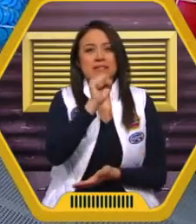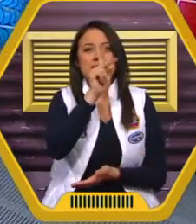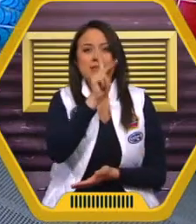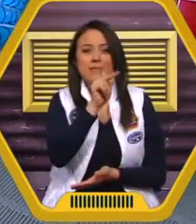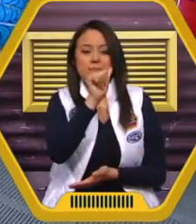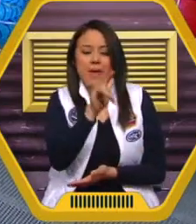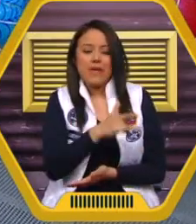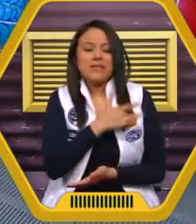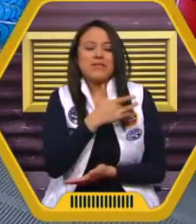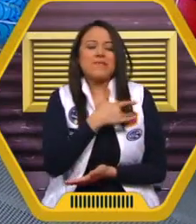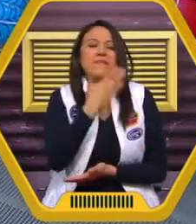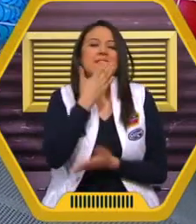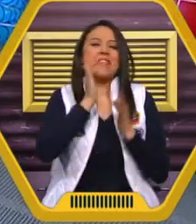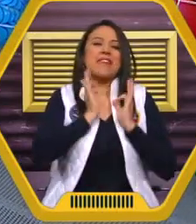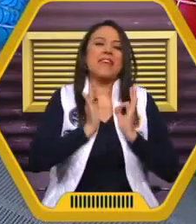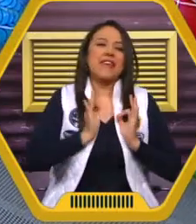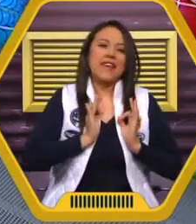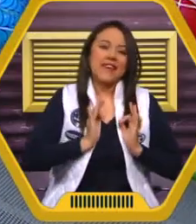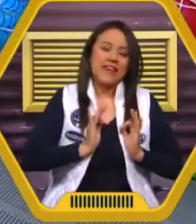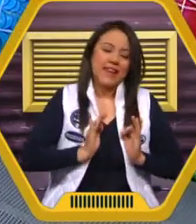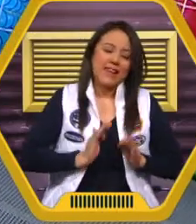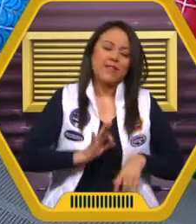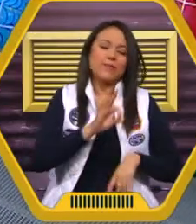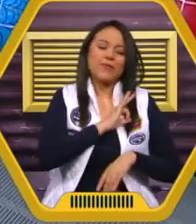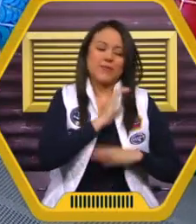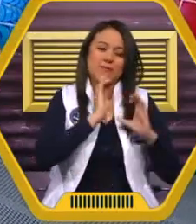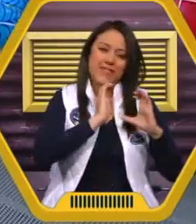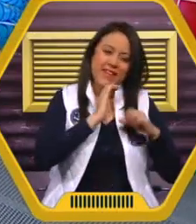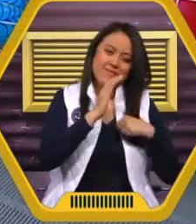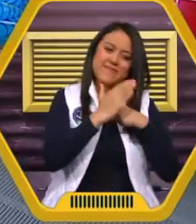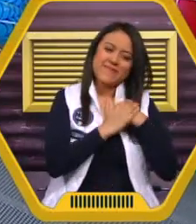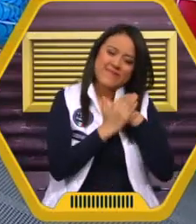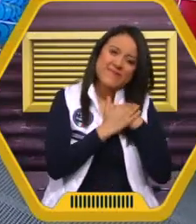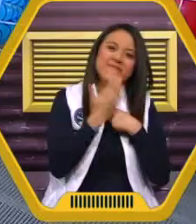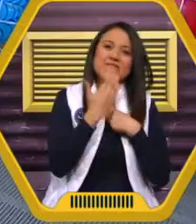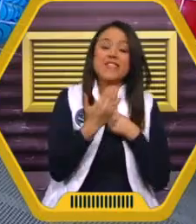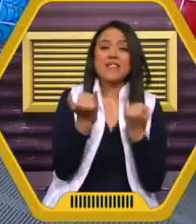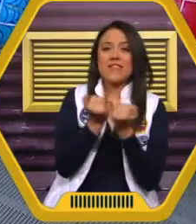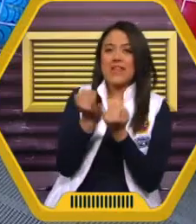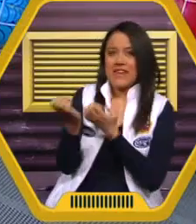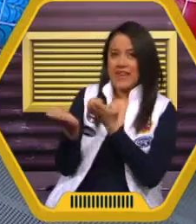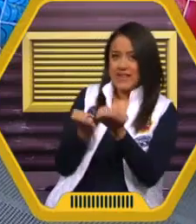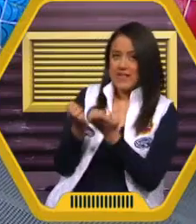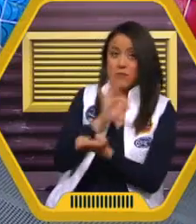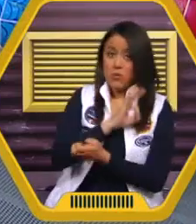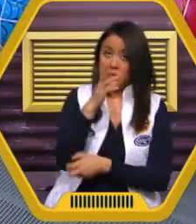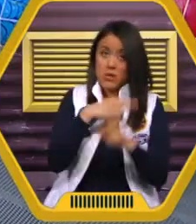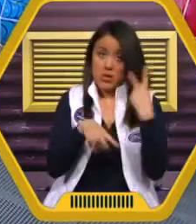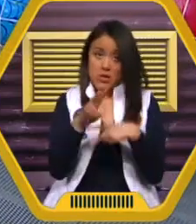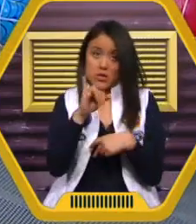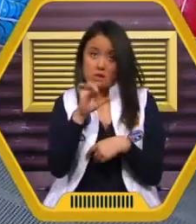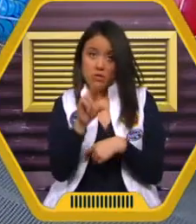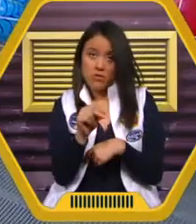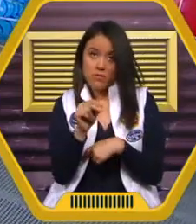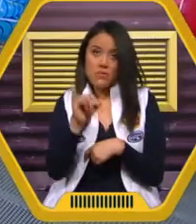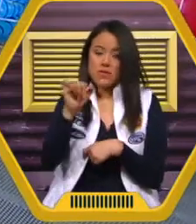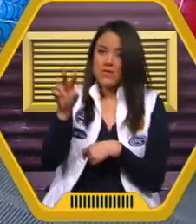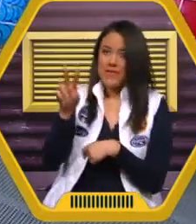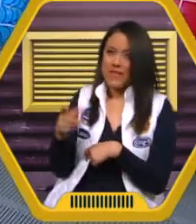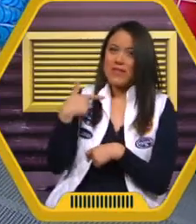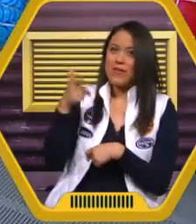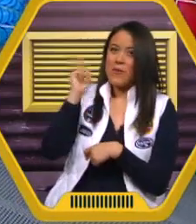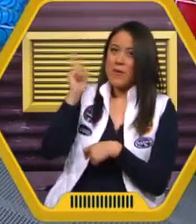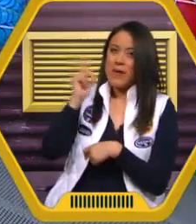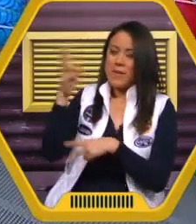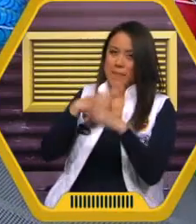que se relajen y los vamos a apapachar mucho. Muy bien. ¿Y qué tal el gimnasio también, no? Ahí nos van a estar recibiendo. Está padrísimo, esperemos